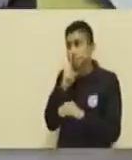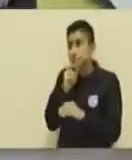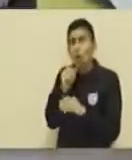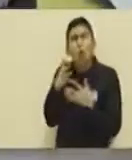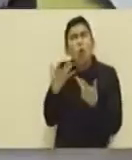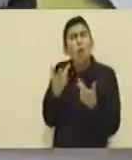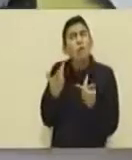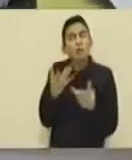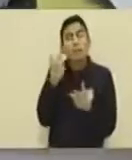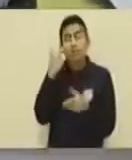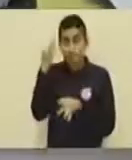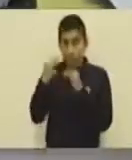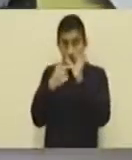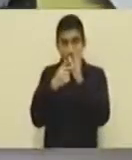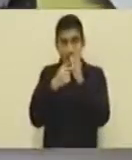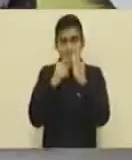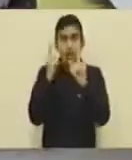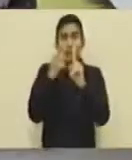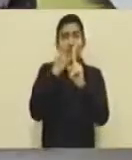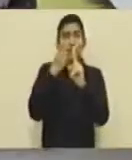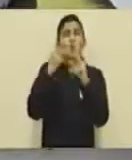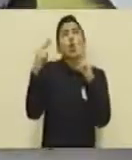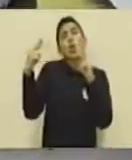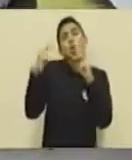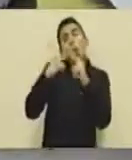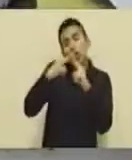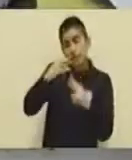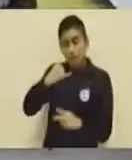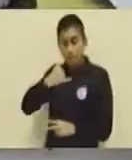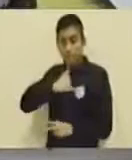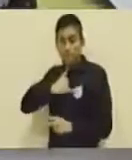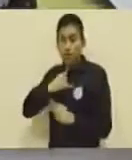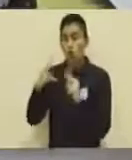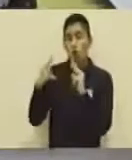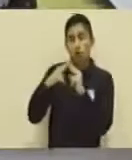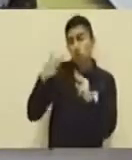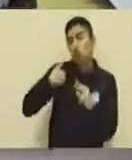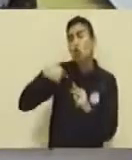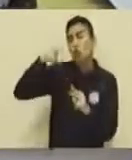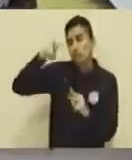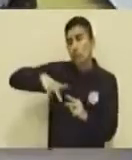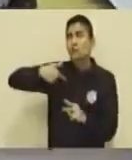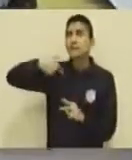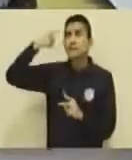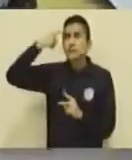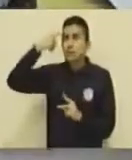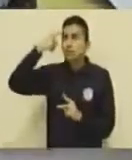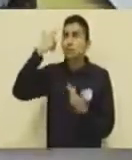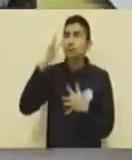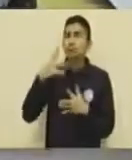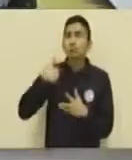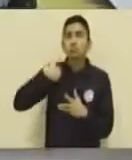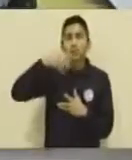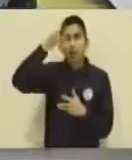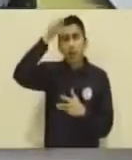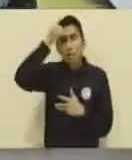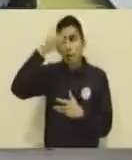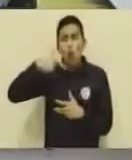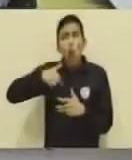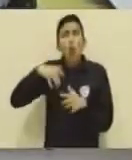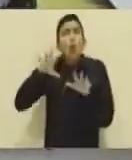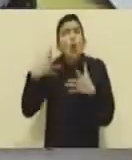así? Sí, como hemos visto aquí, lo principal es el conocerse a uno mismo, ¿verdad? Entonces yo tendría que preguntarme qué estoy haciendo,